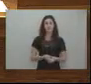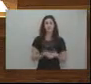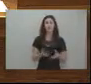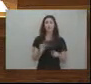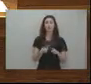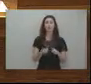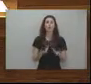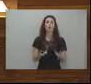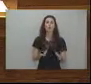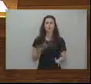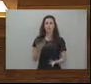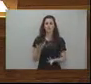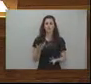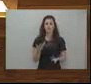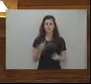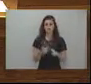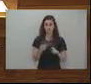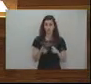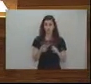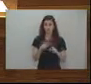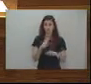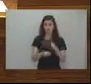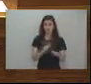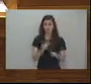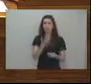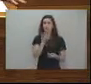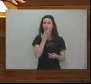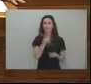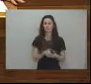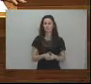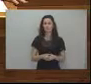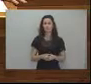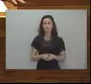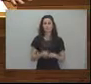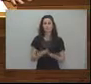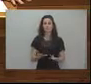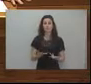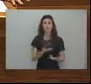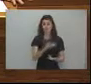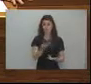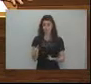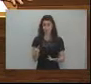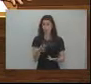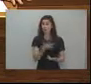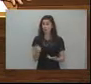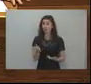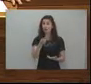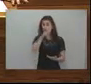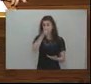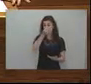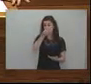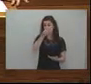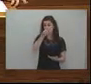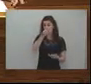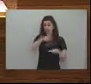podrían llevar a cabo? Bueno, auditaría la deuda, un gobierno del Partido Socialista,